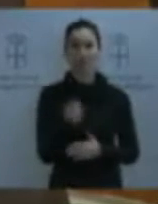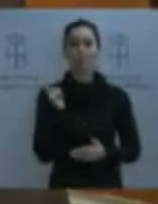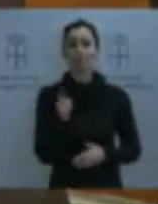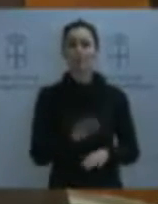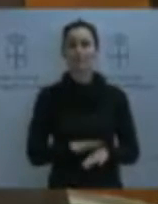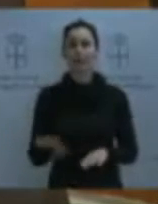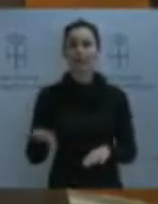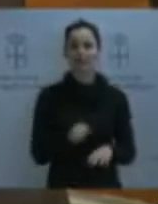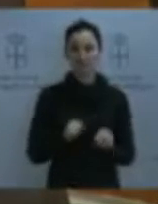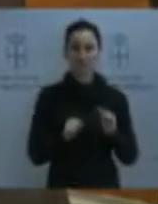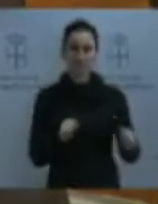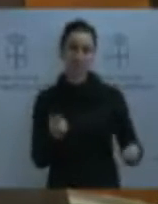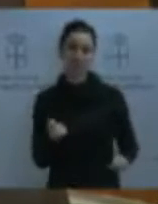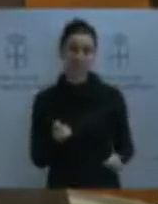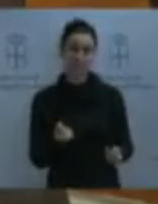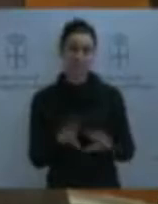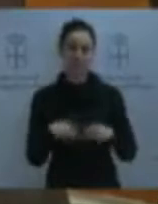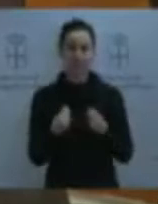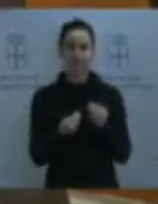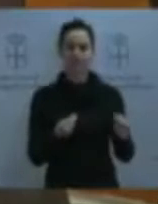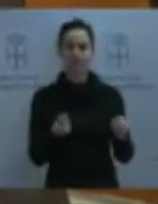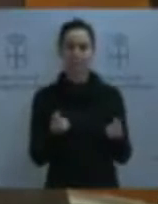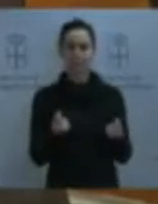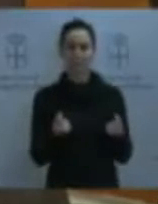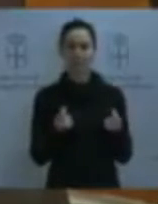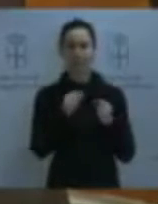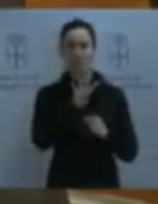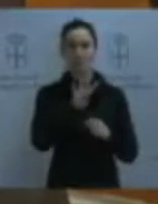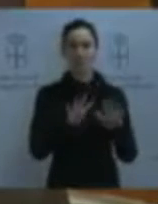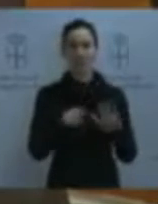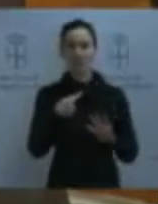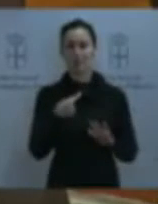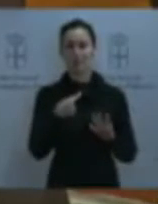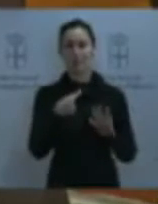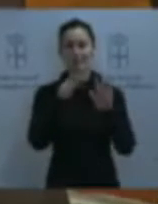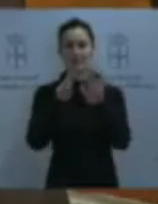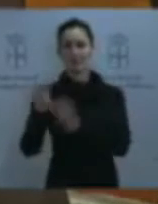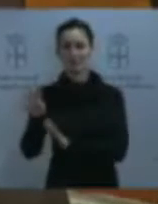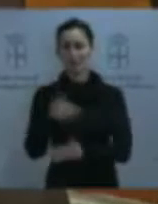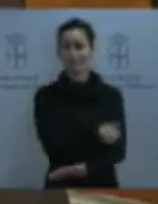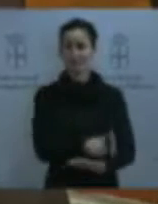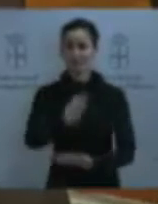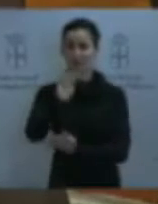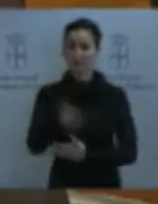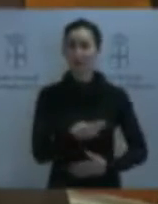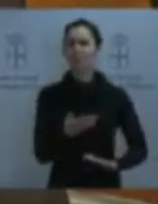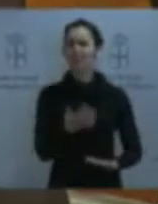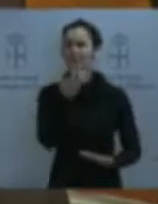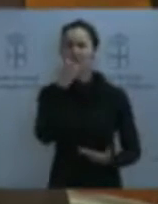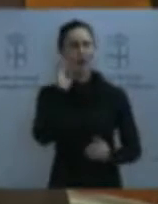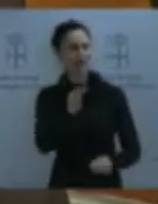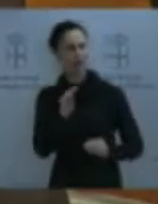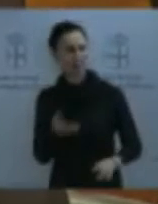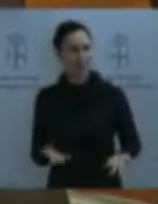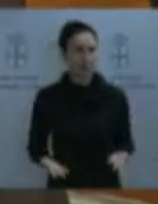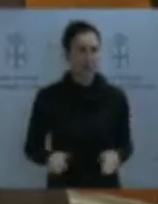de 49,74 millones de euros. Pero si algo llama especialmente la atención del paso de Solchaga por el Consejo de